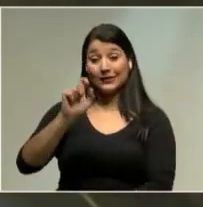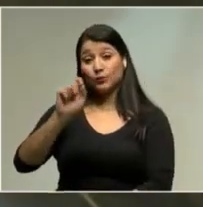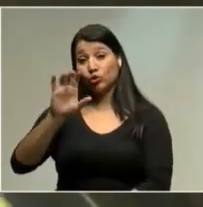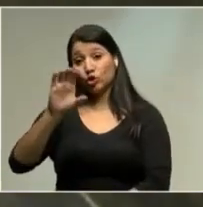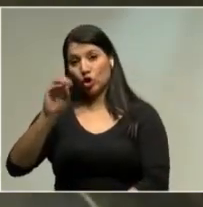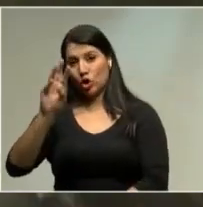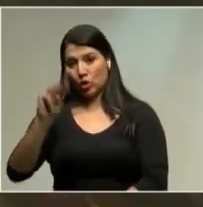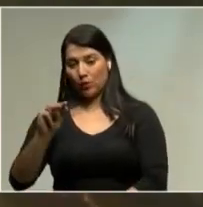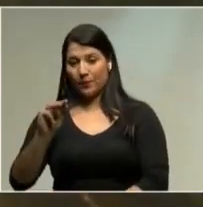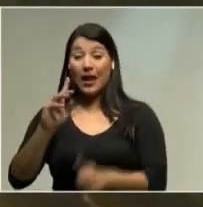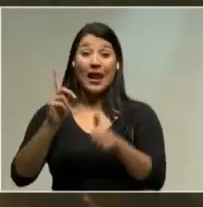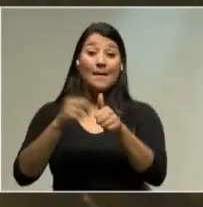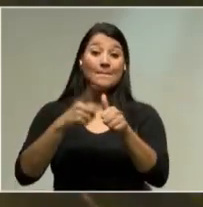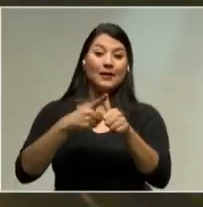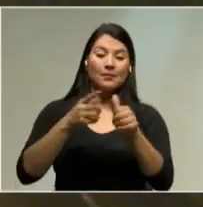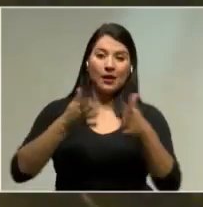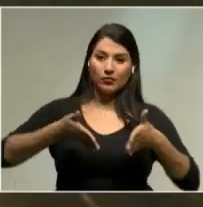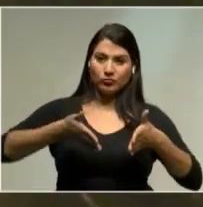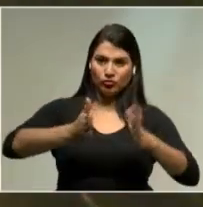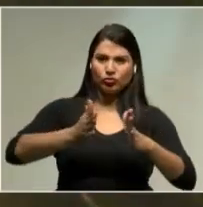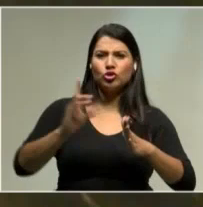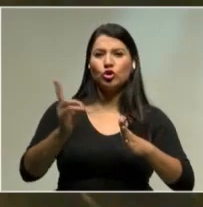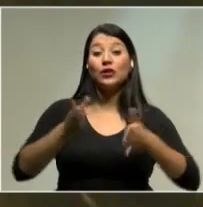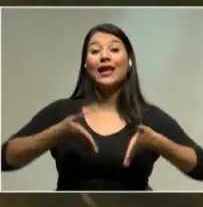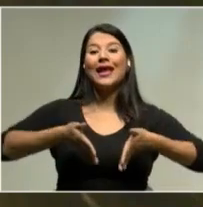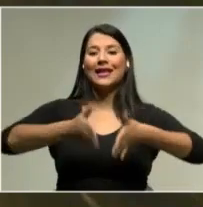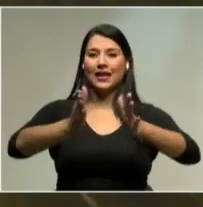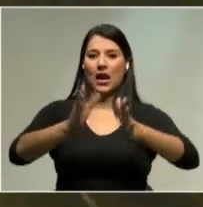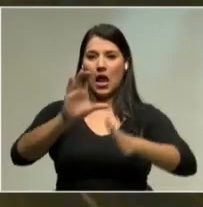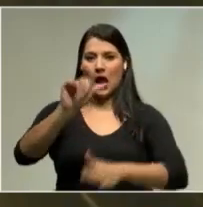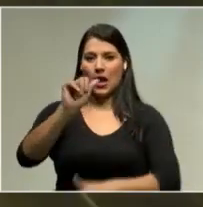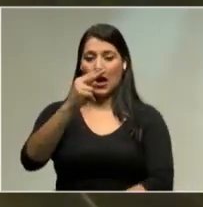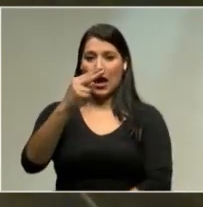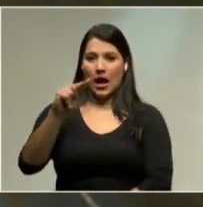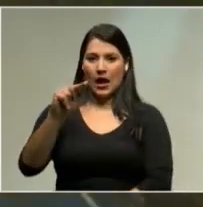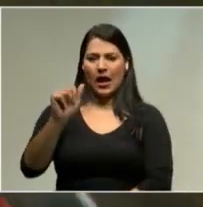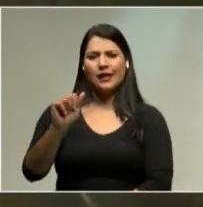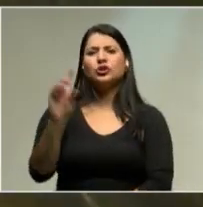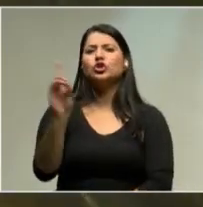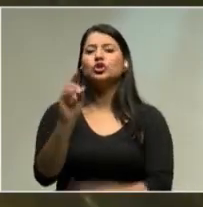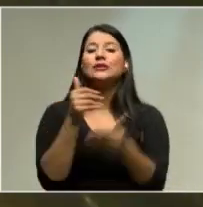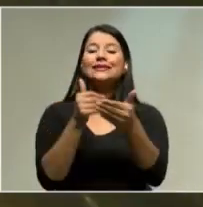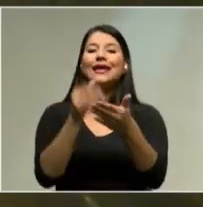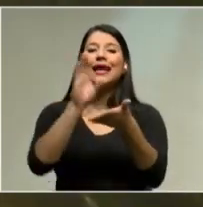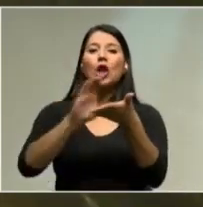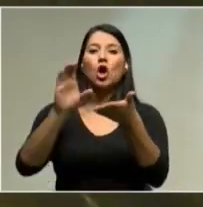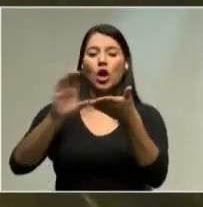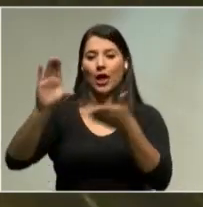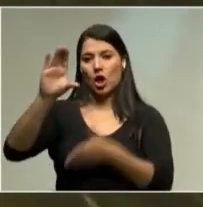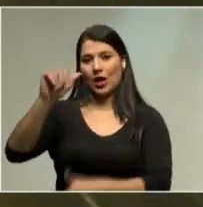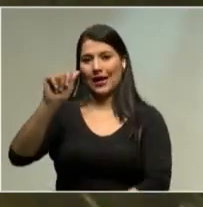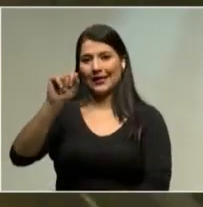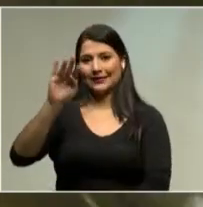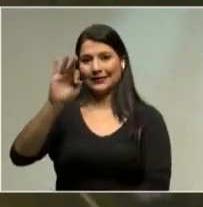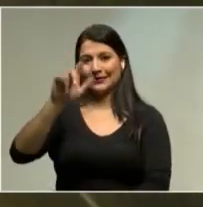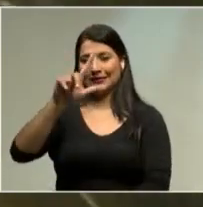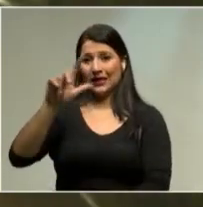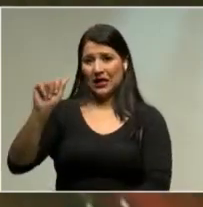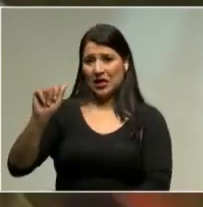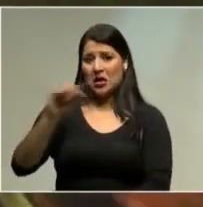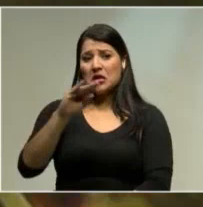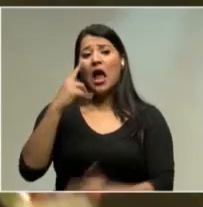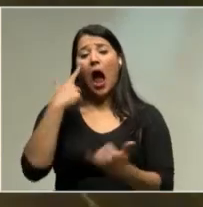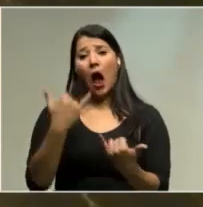primera imagen que tenemos es en la General Cañas, a la altura del Colegio Castella, y el tránsito se